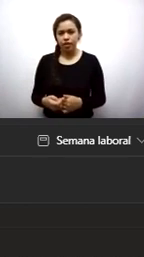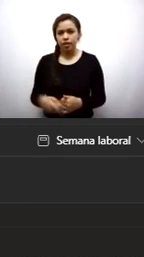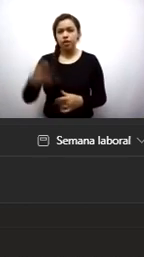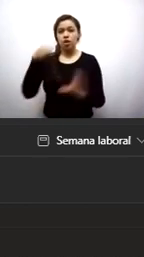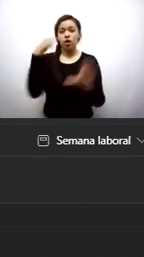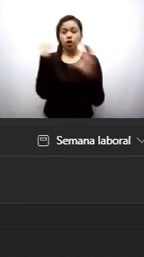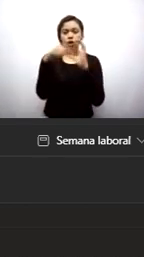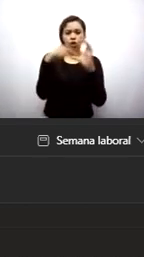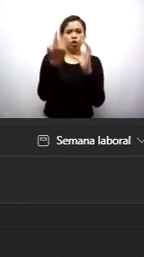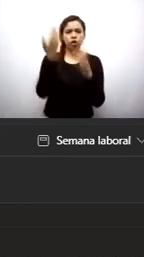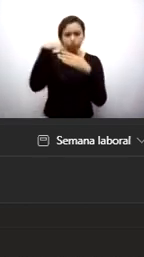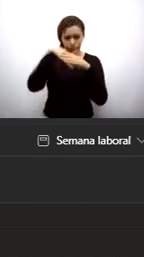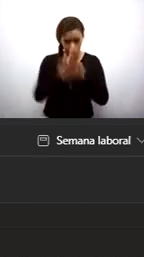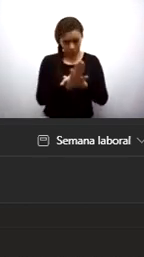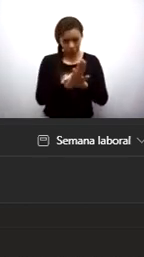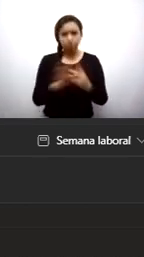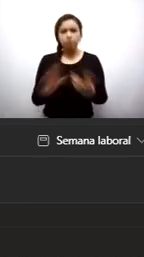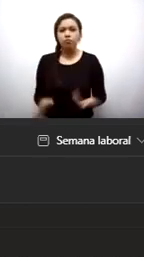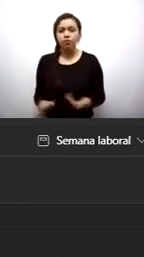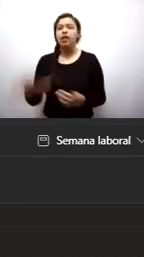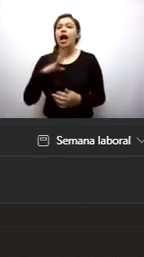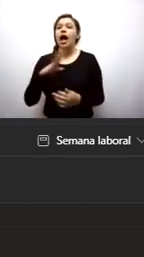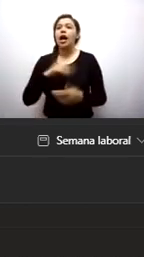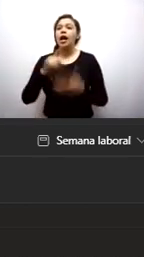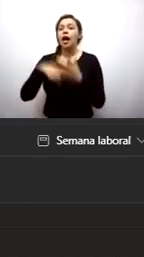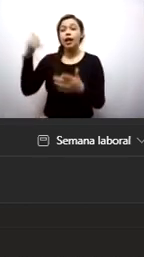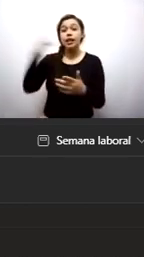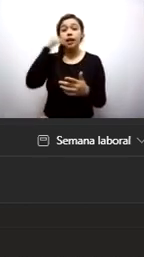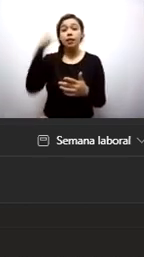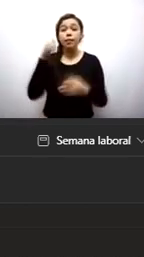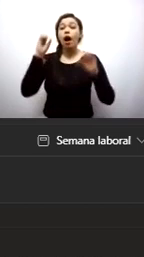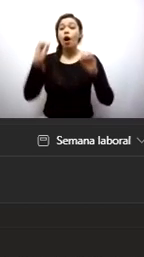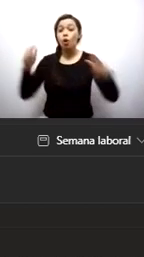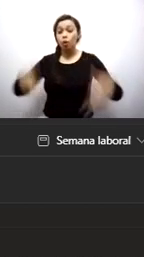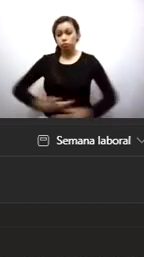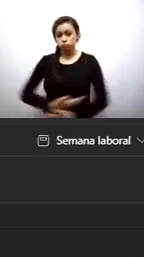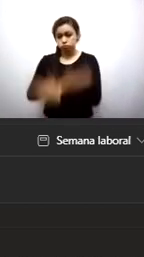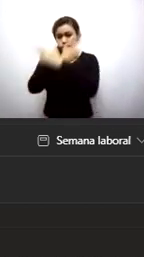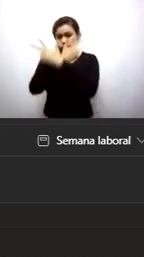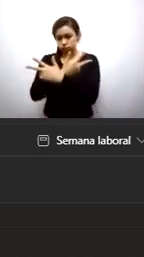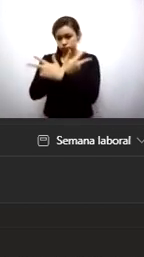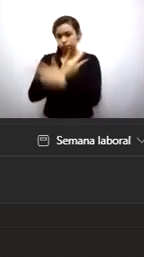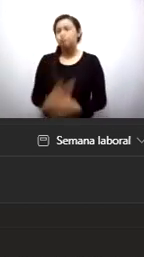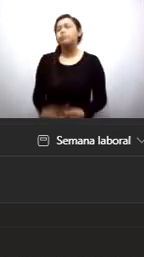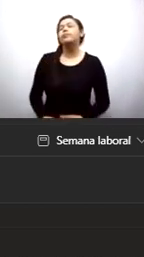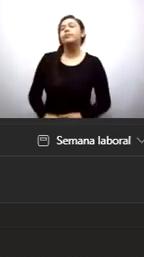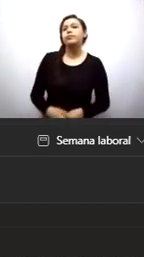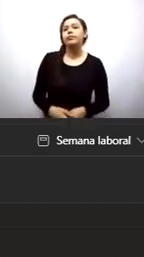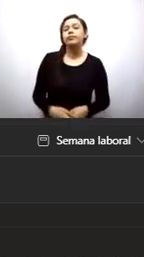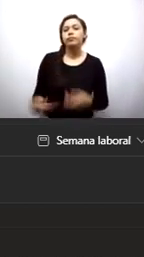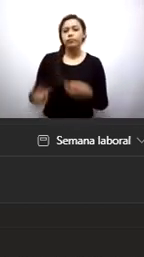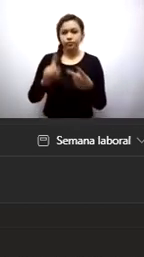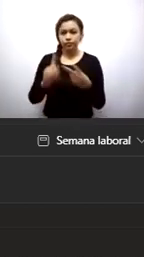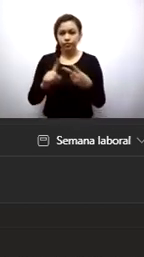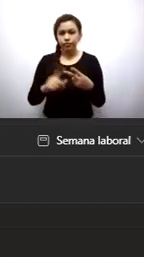correo, ¿no? Y tiene la opción de llamada o videollamada. ¿Sale? En segundo lugar, tenemos